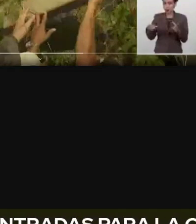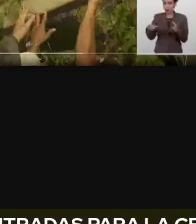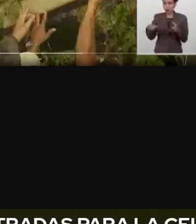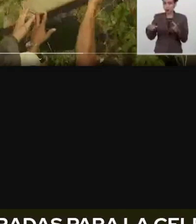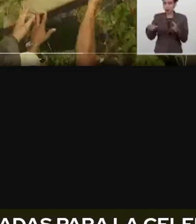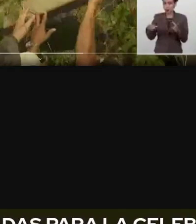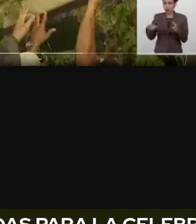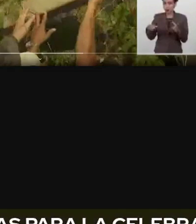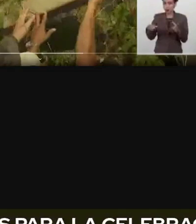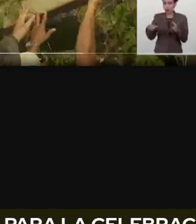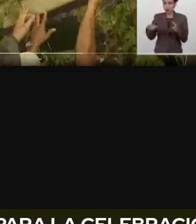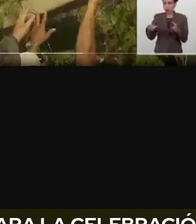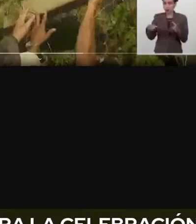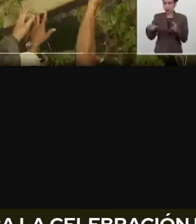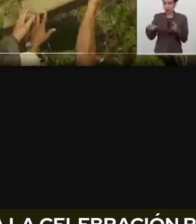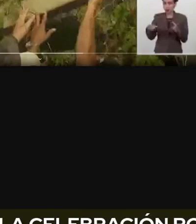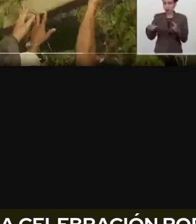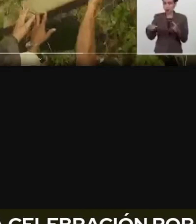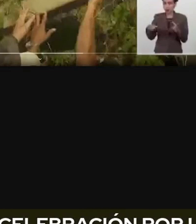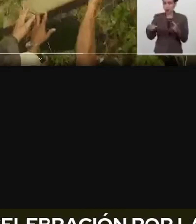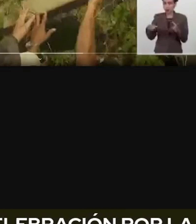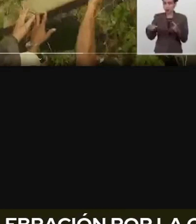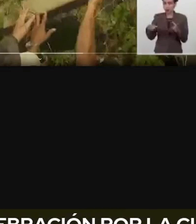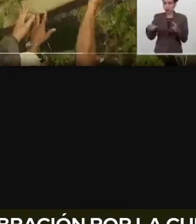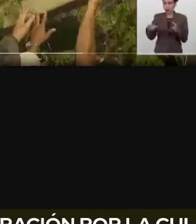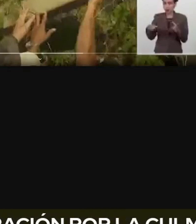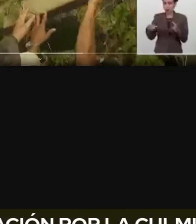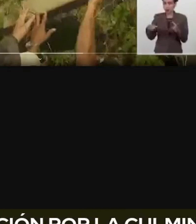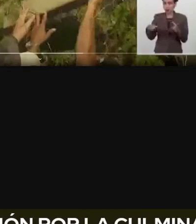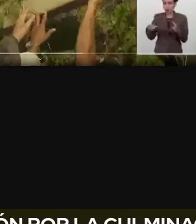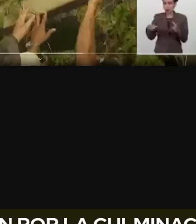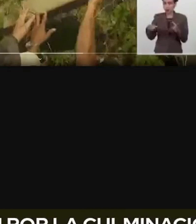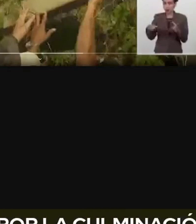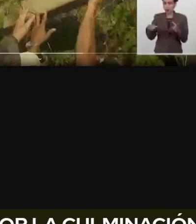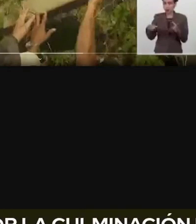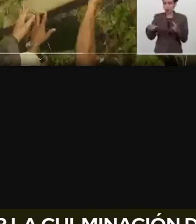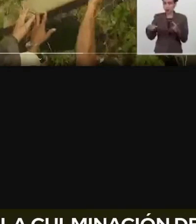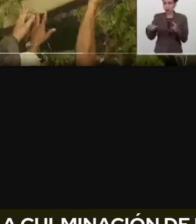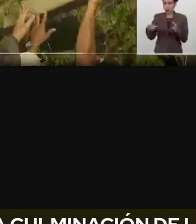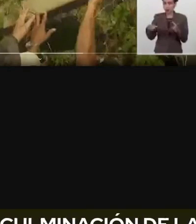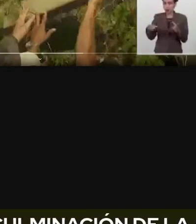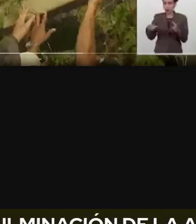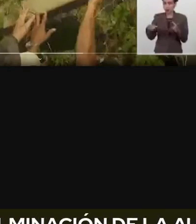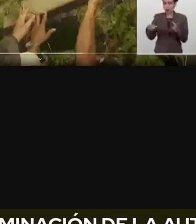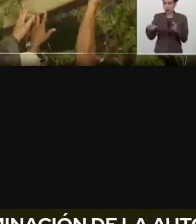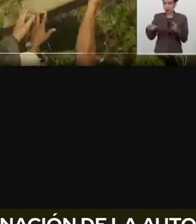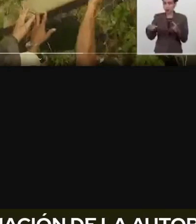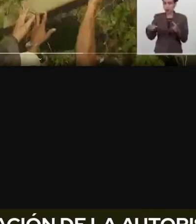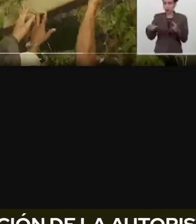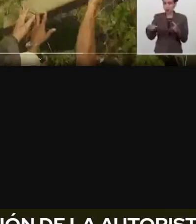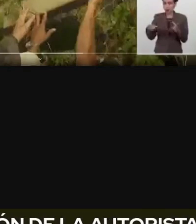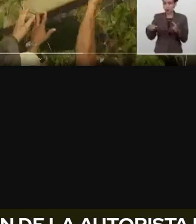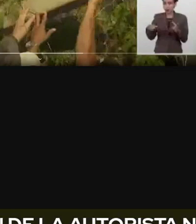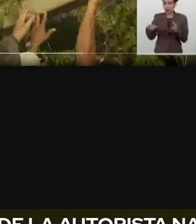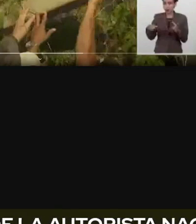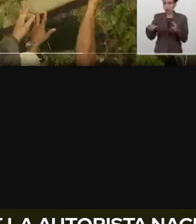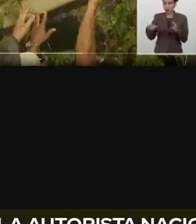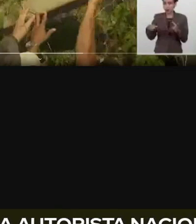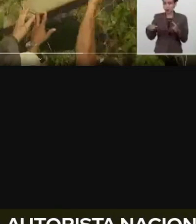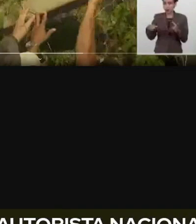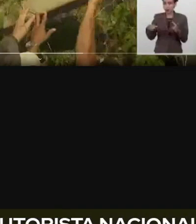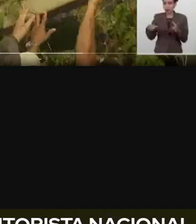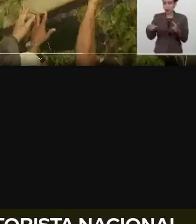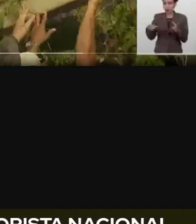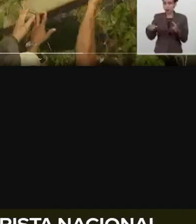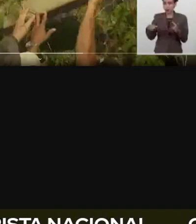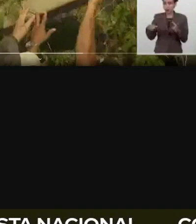y se danza en esa dirección convocando convocando el espíritu de Alma más naturaleza en homenaje o sea como rindiéndole